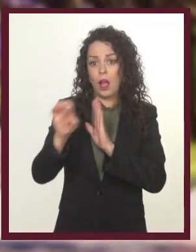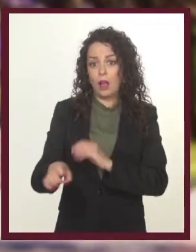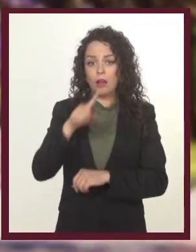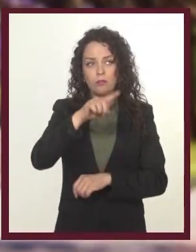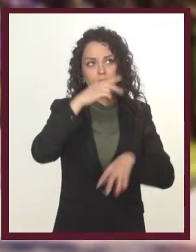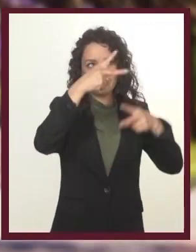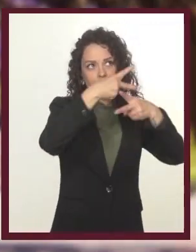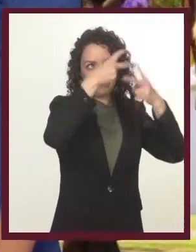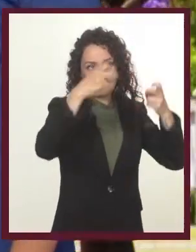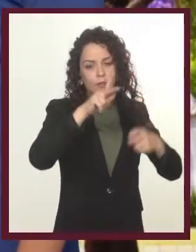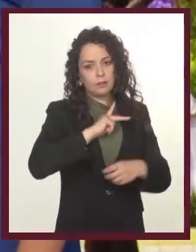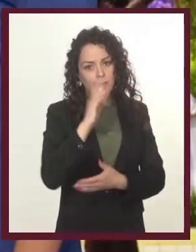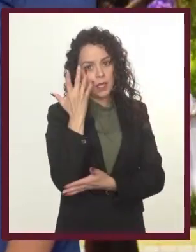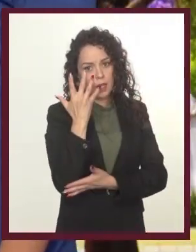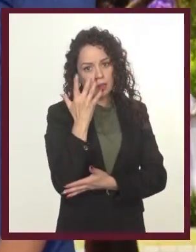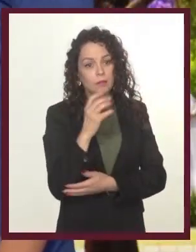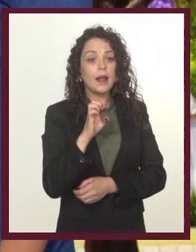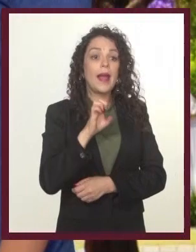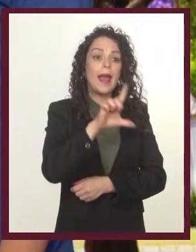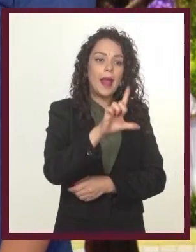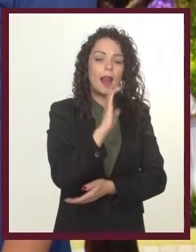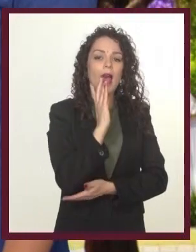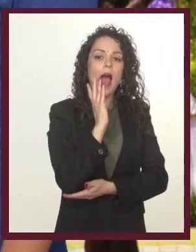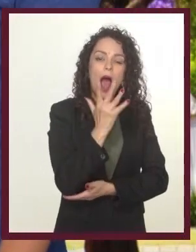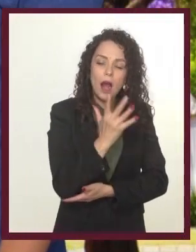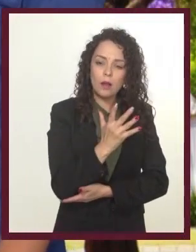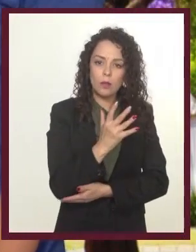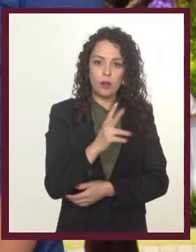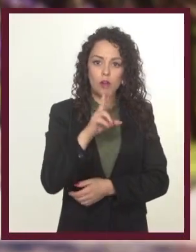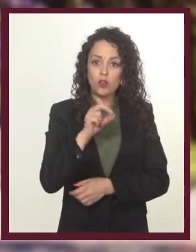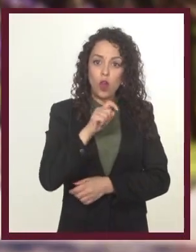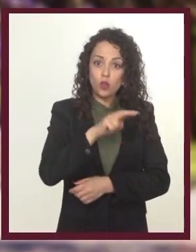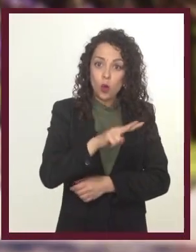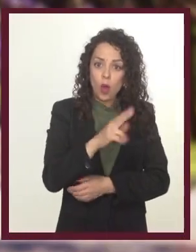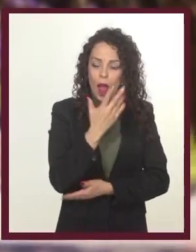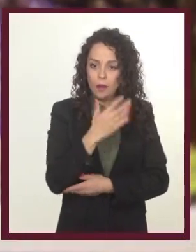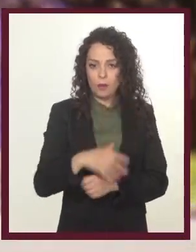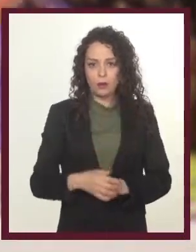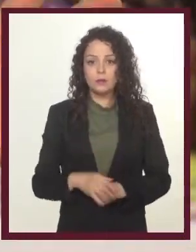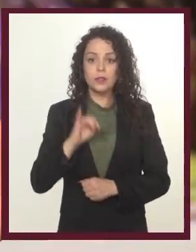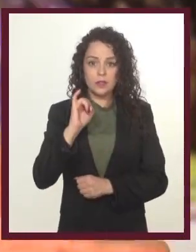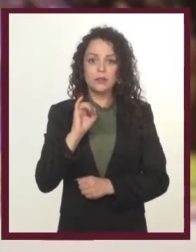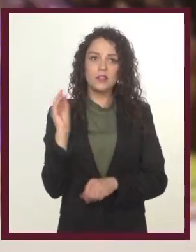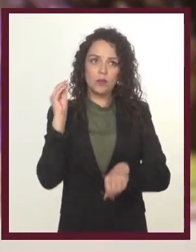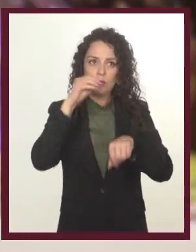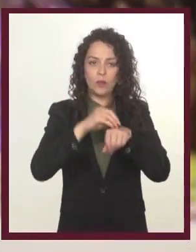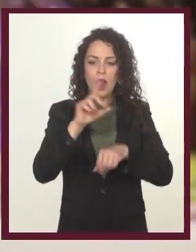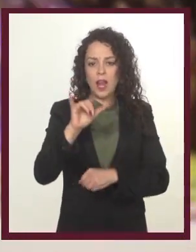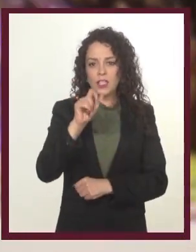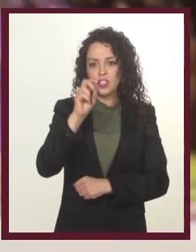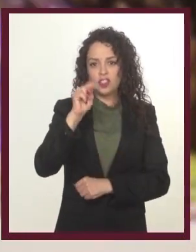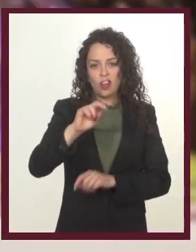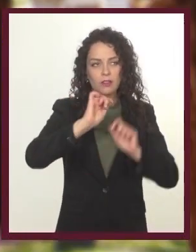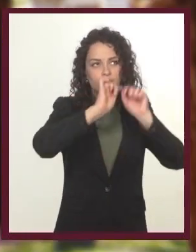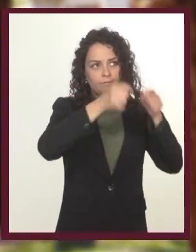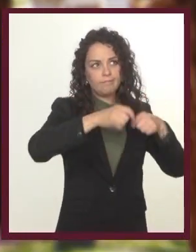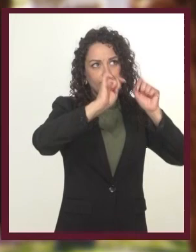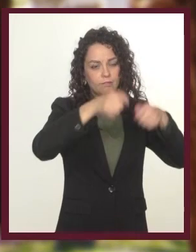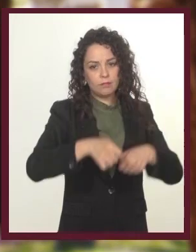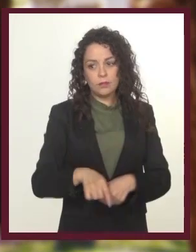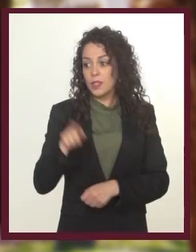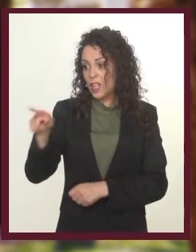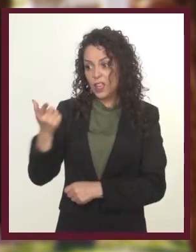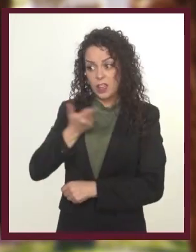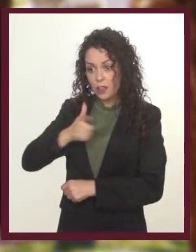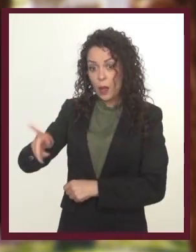colgó en mi árbol. El árbol. Sí, como quien colgó en el árbol unos listones. Que a ti